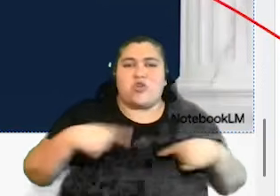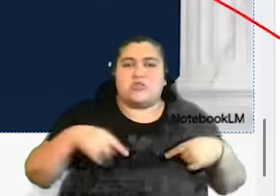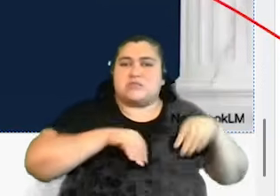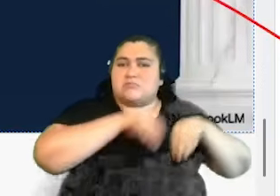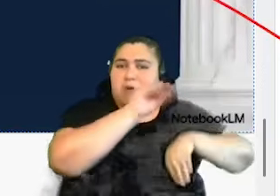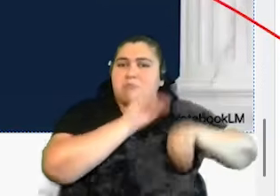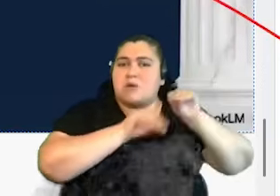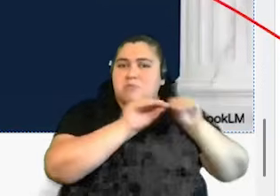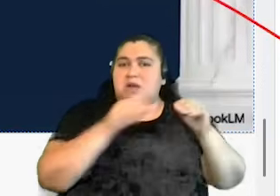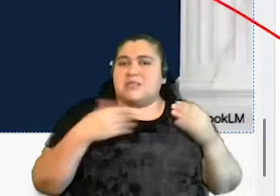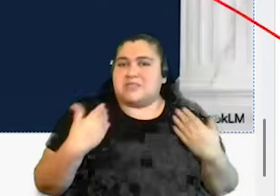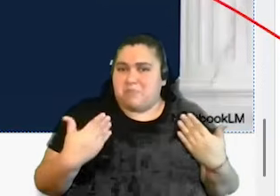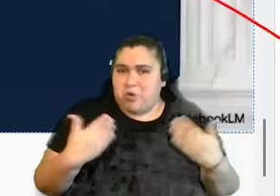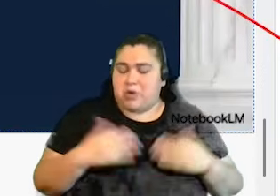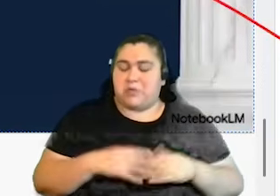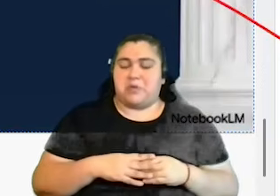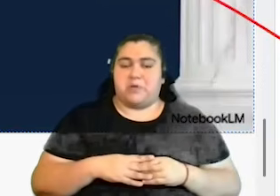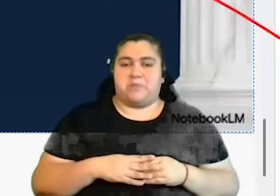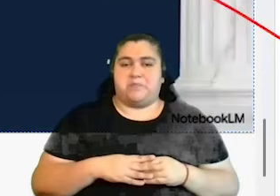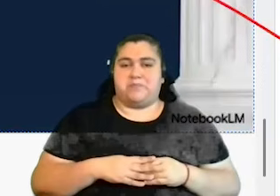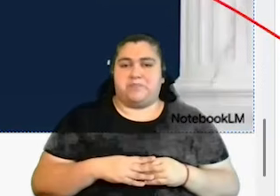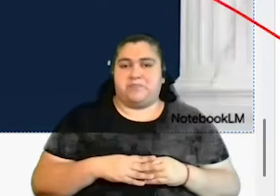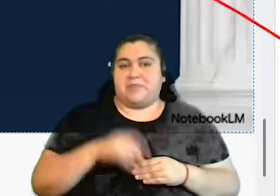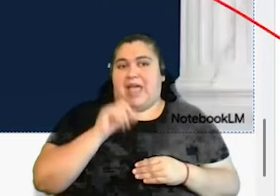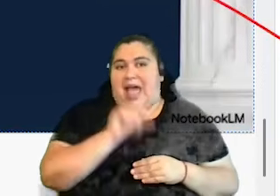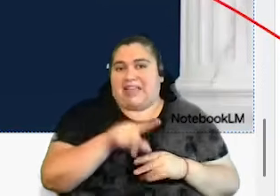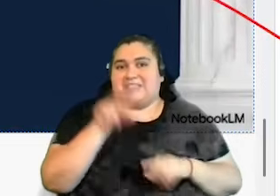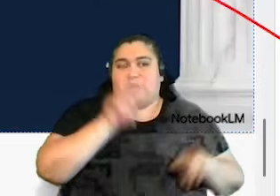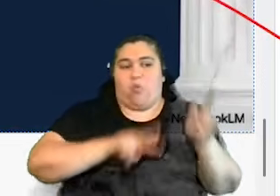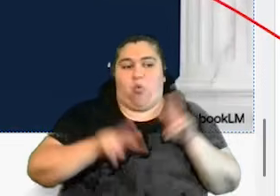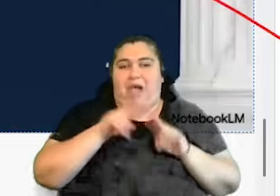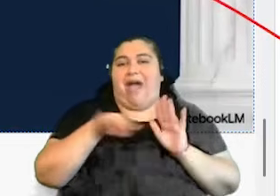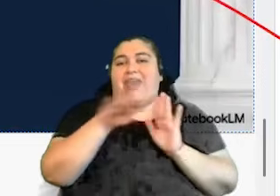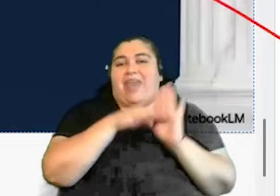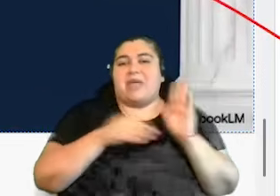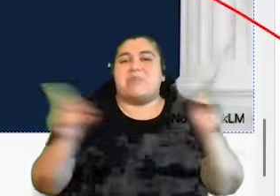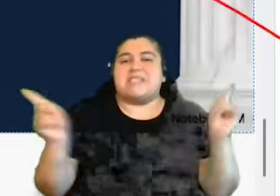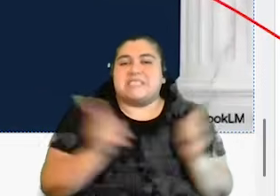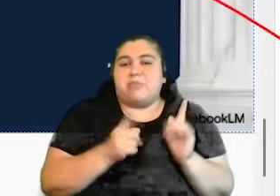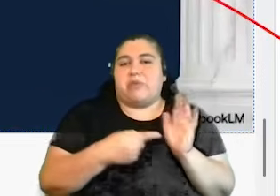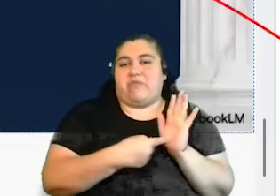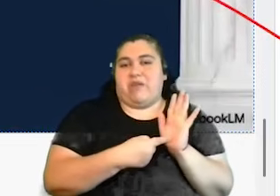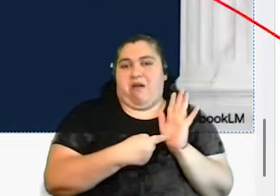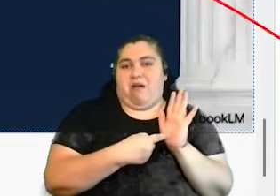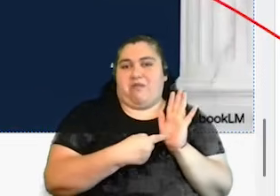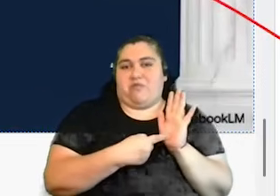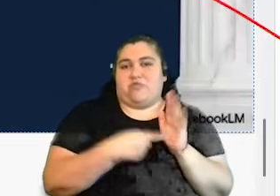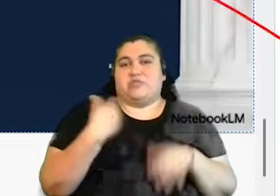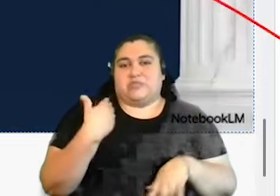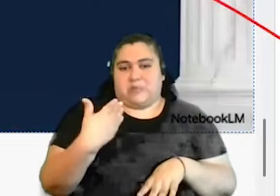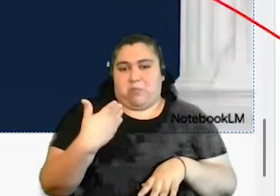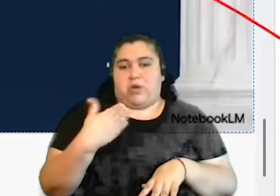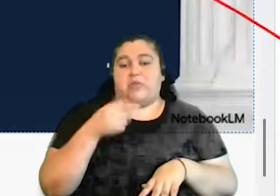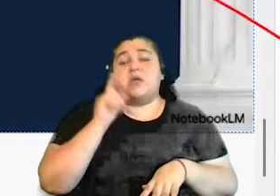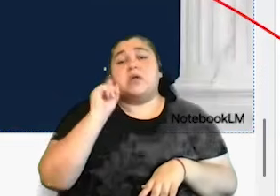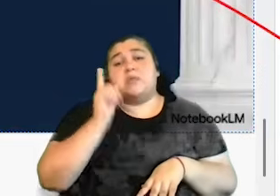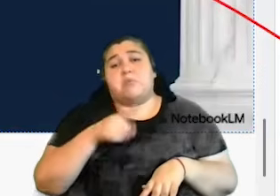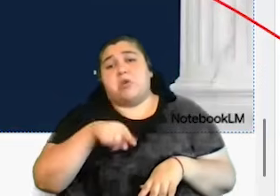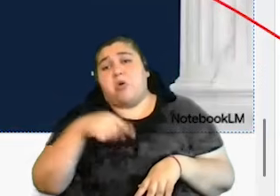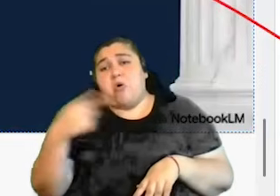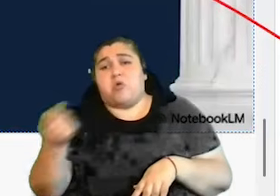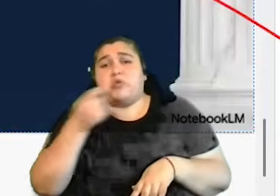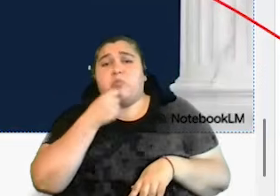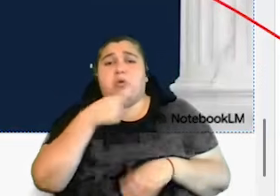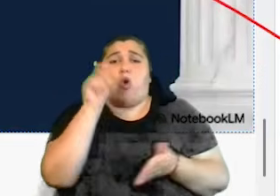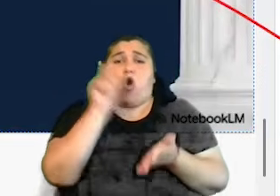eh, incorporados al régimen simplificado a través de estas liquidaciones electrónicas. Pero tal vez ingresos de contratos de